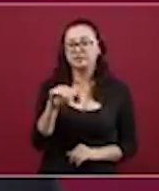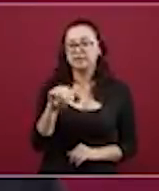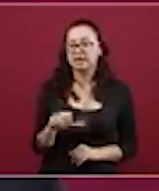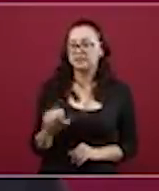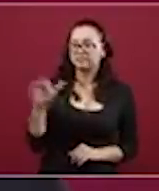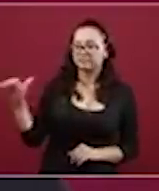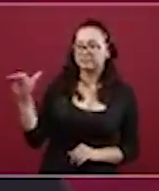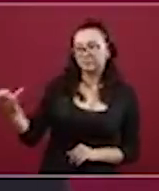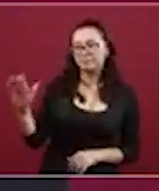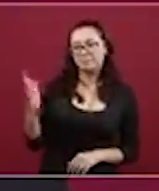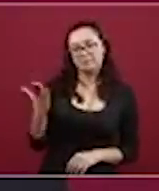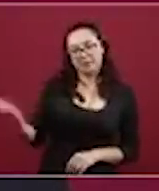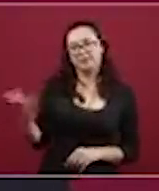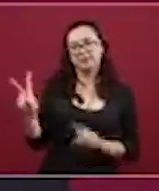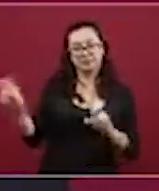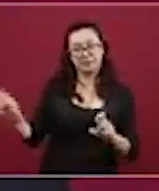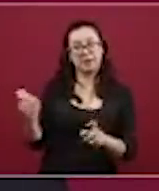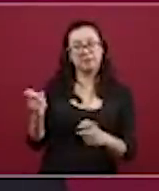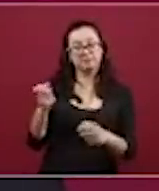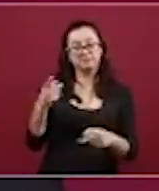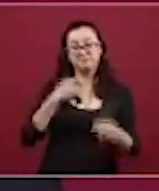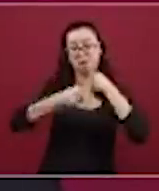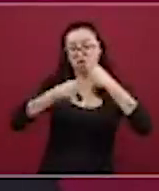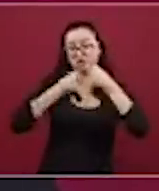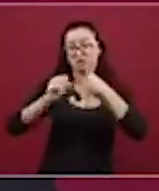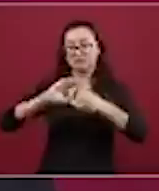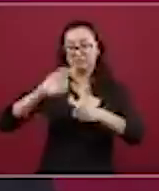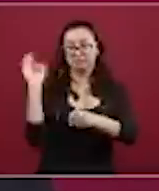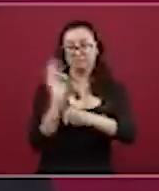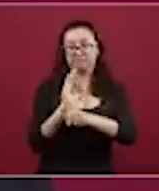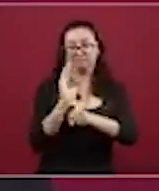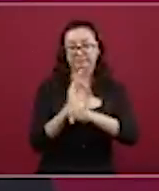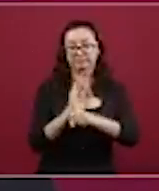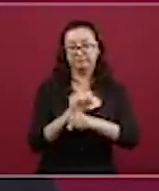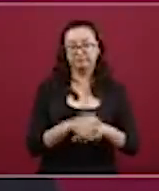la protección de periodistas.